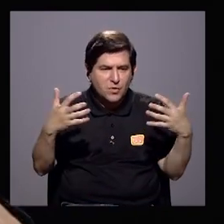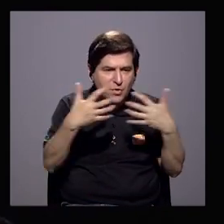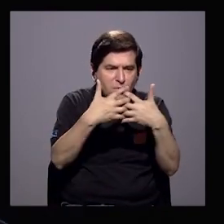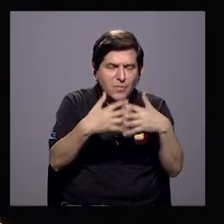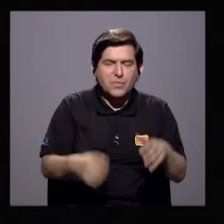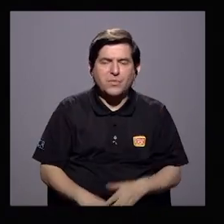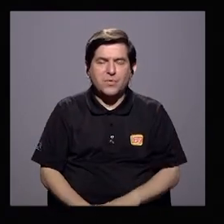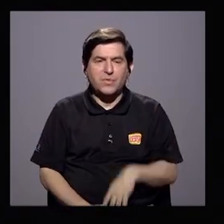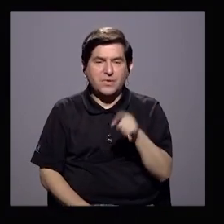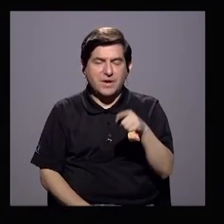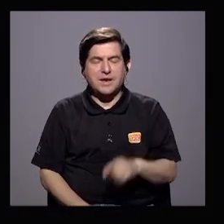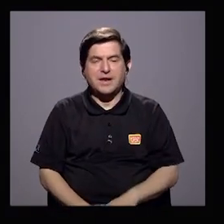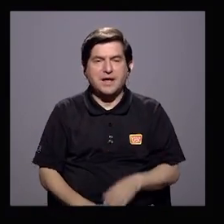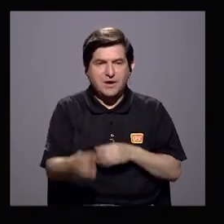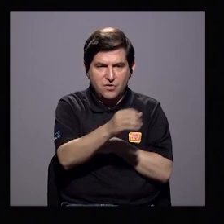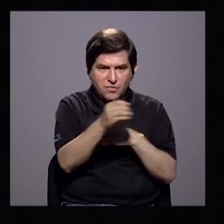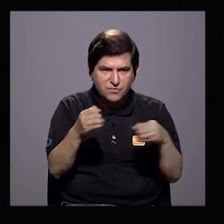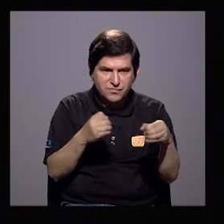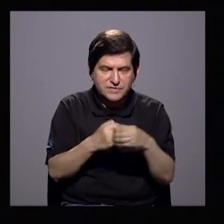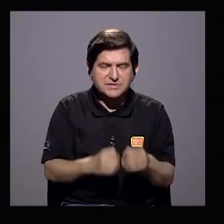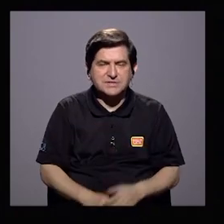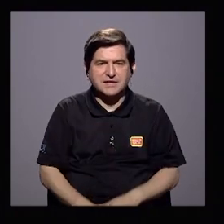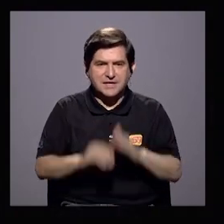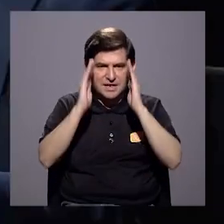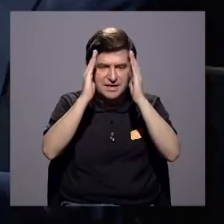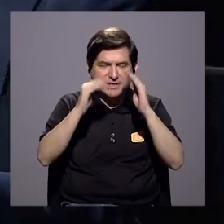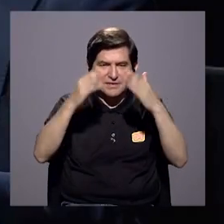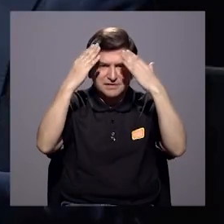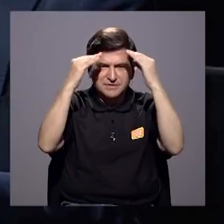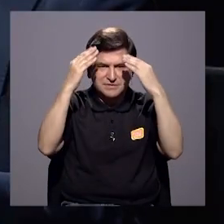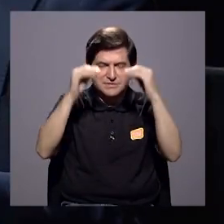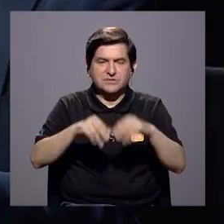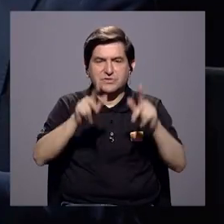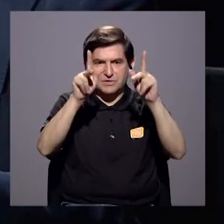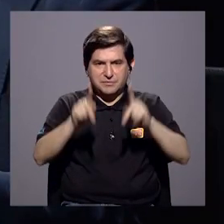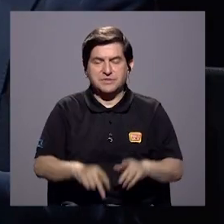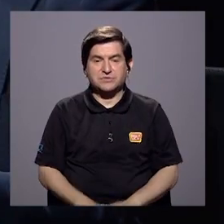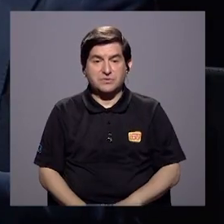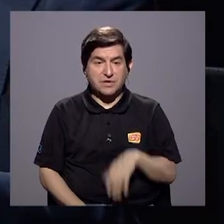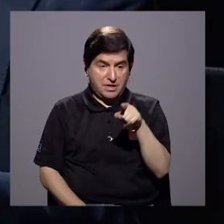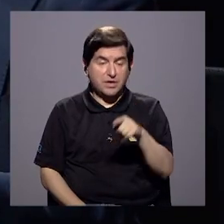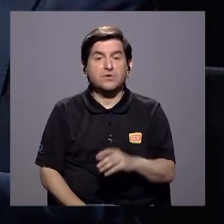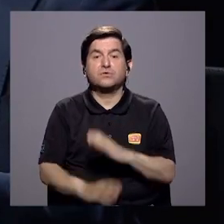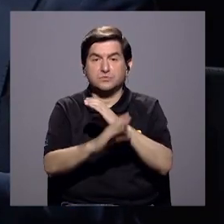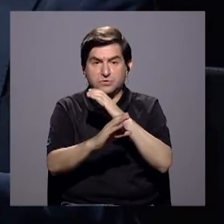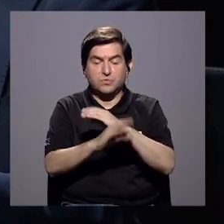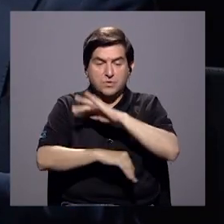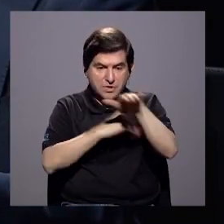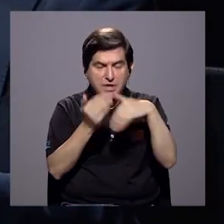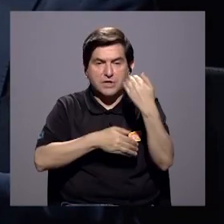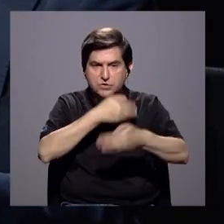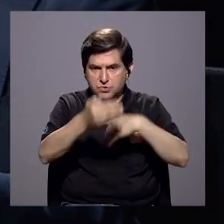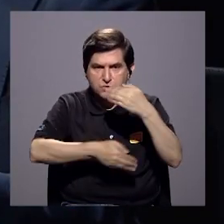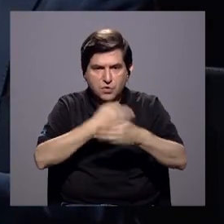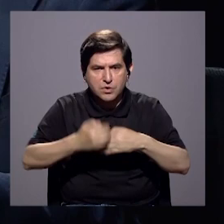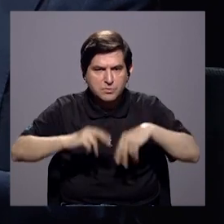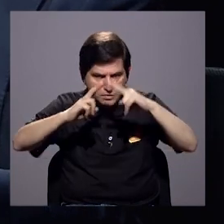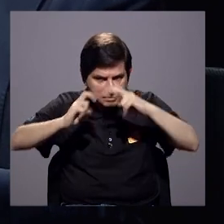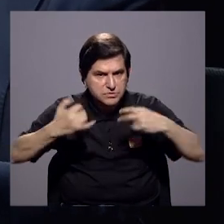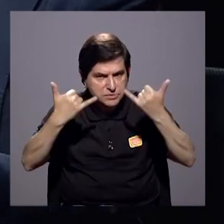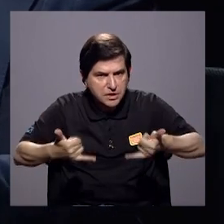de datos de los habitantes en este caso en particular porque debieron de haber velado porque todos los procesos estuvieron muy tamizados